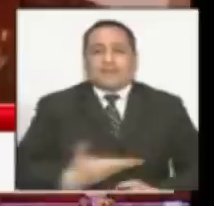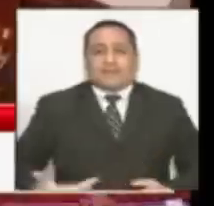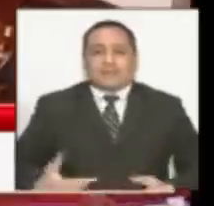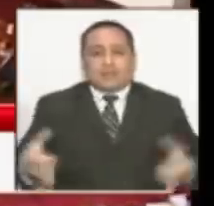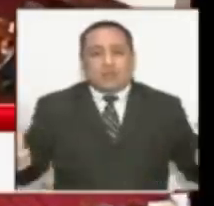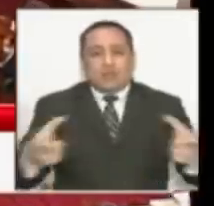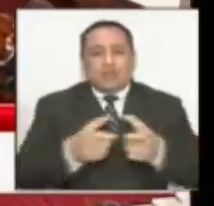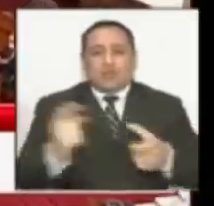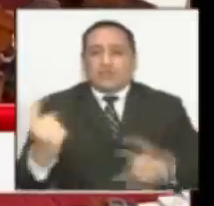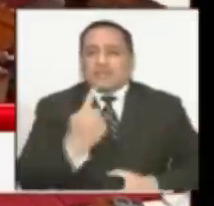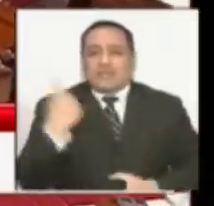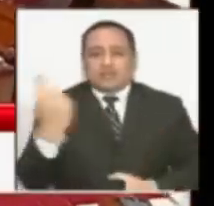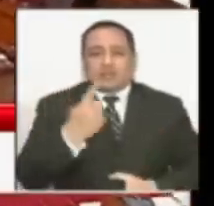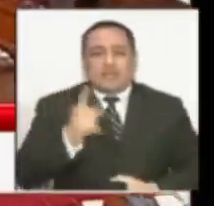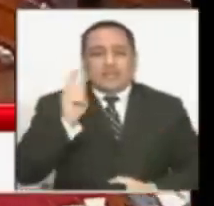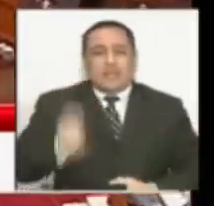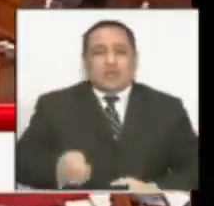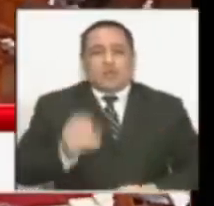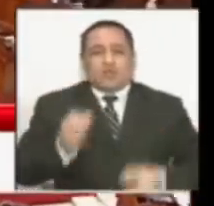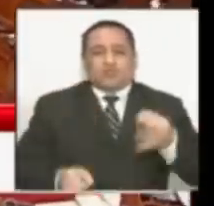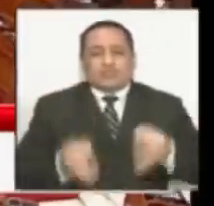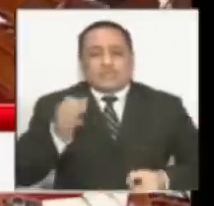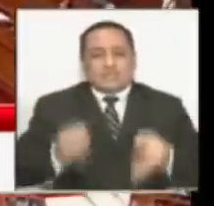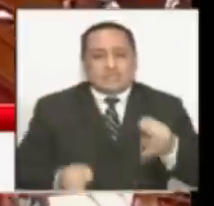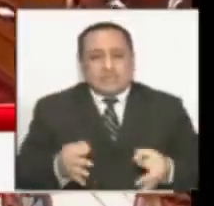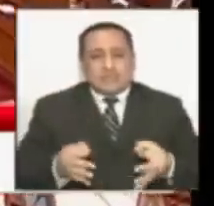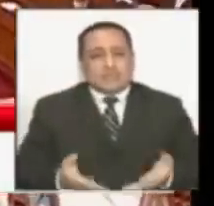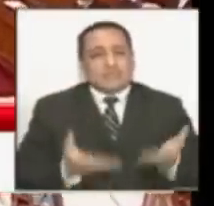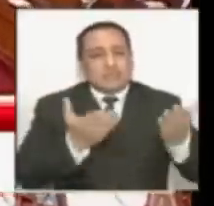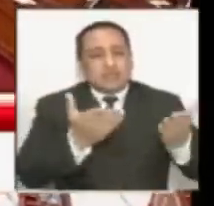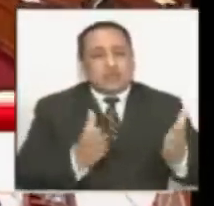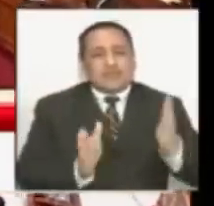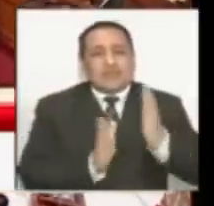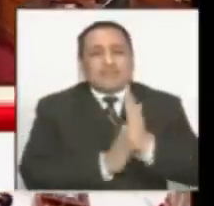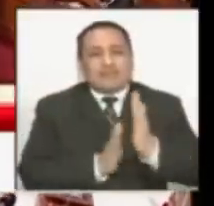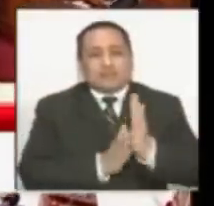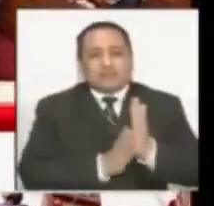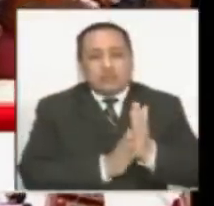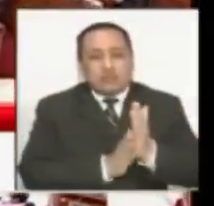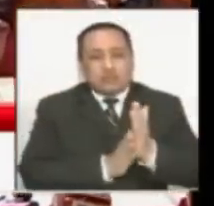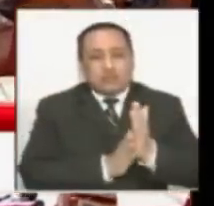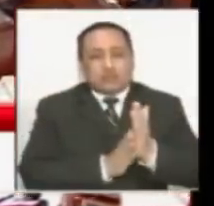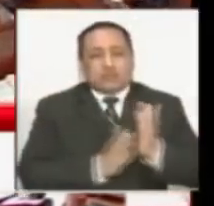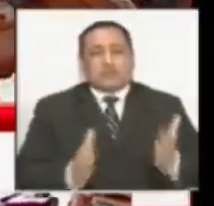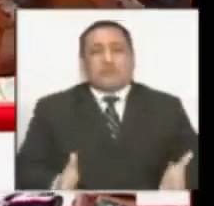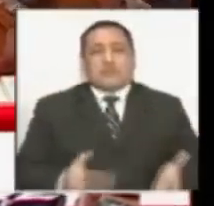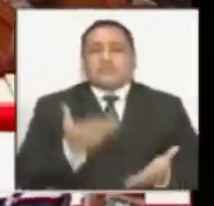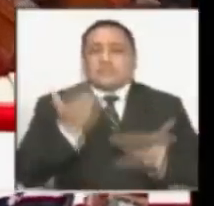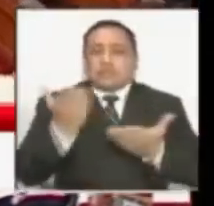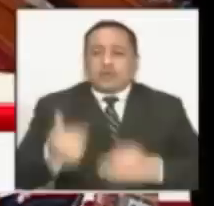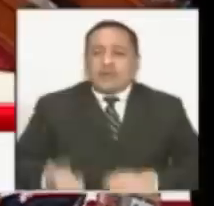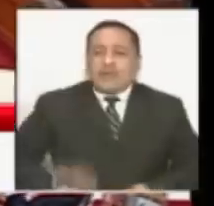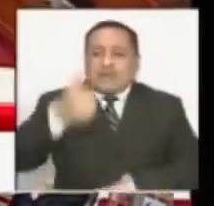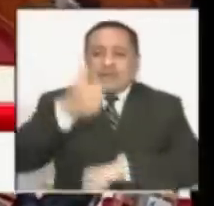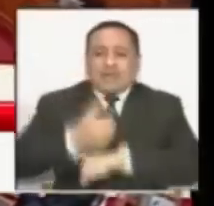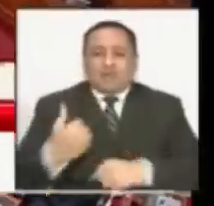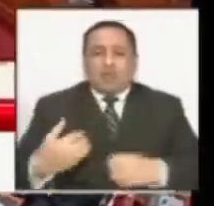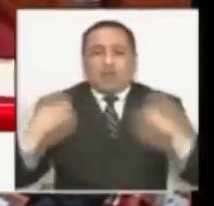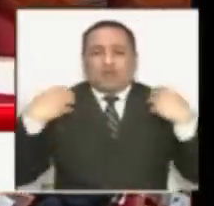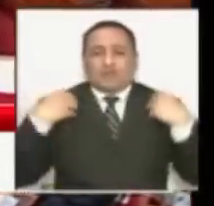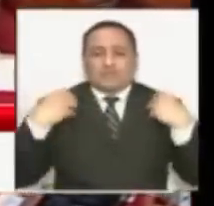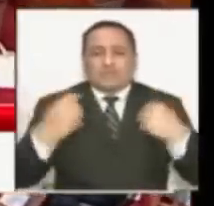de la Junta Nacional de Justicia, señor Defensor del Pueblo, señor Jefe de la